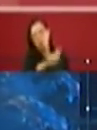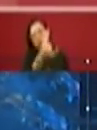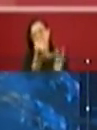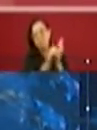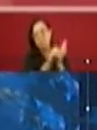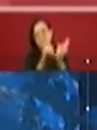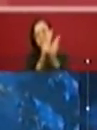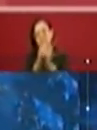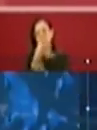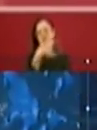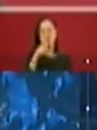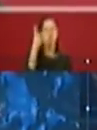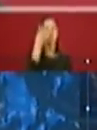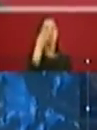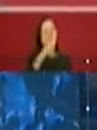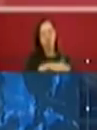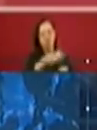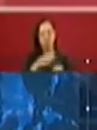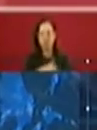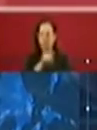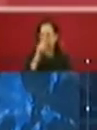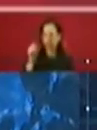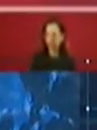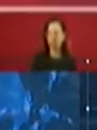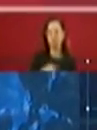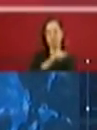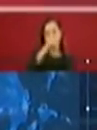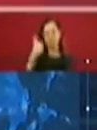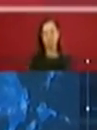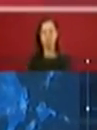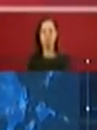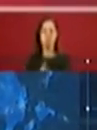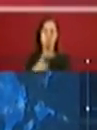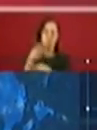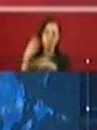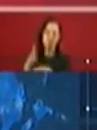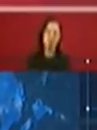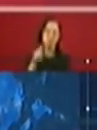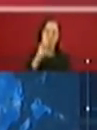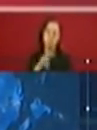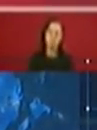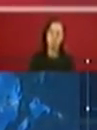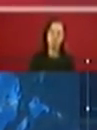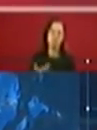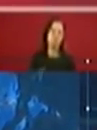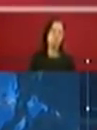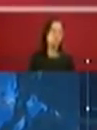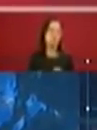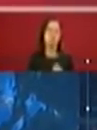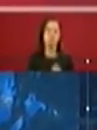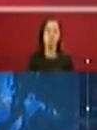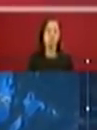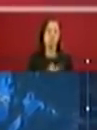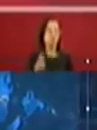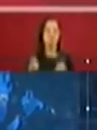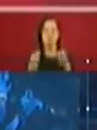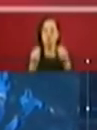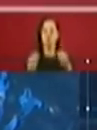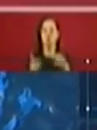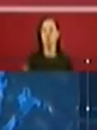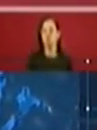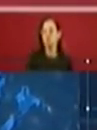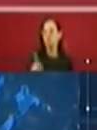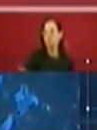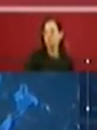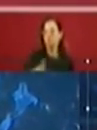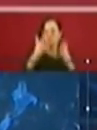de lunes a viernes. El presidente, esta cuestión del tema que todos los líderes en el mundo han tomado